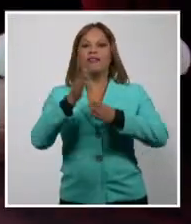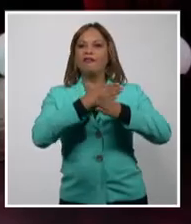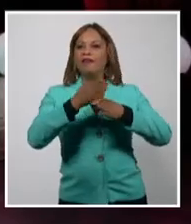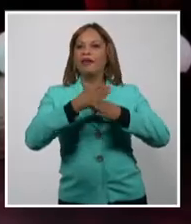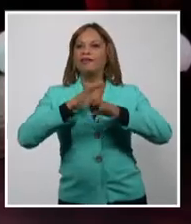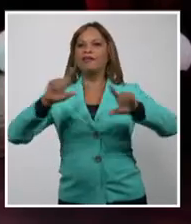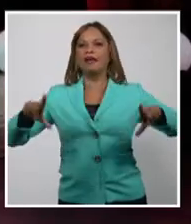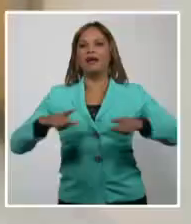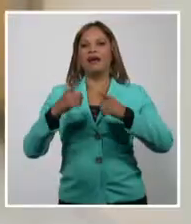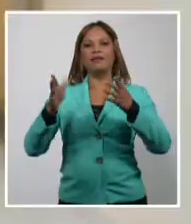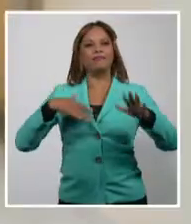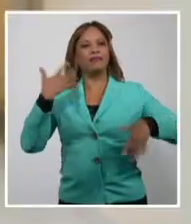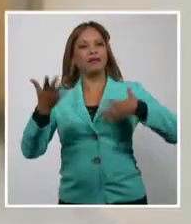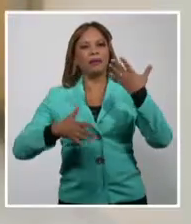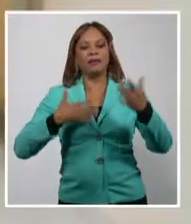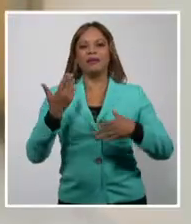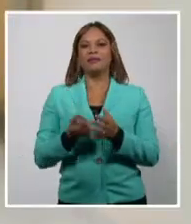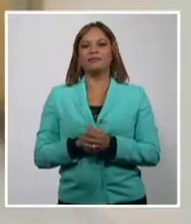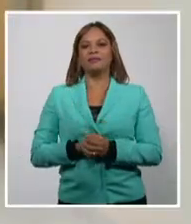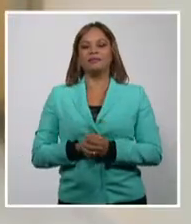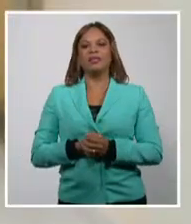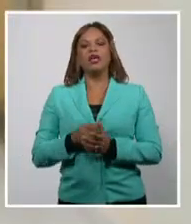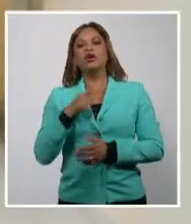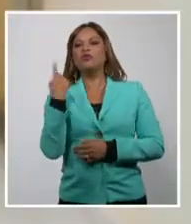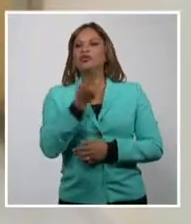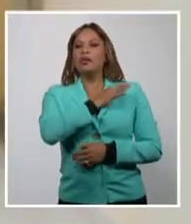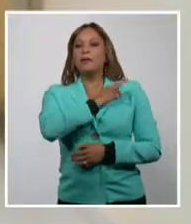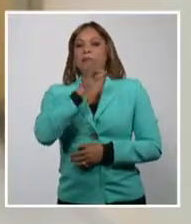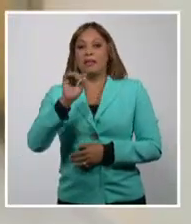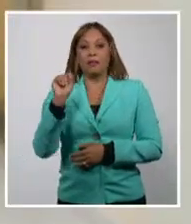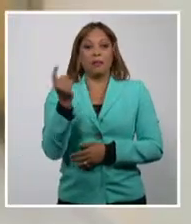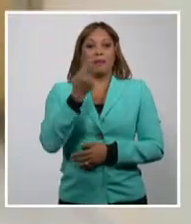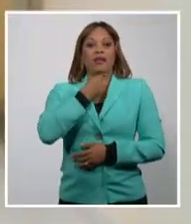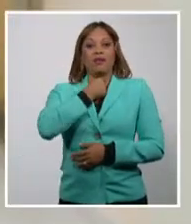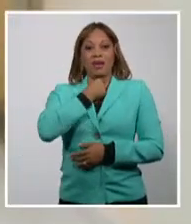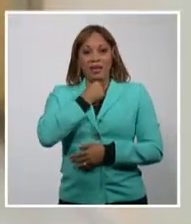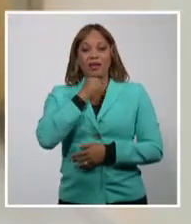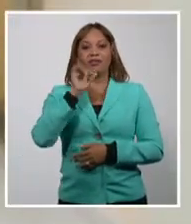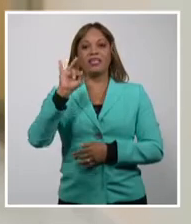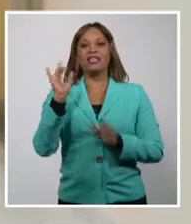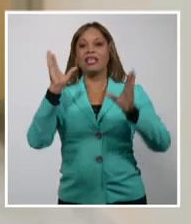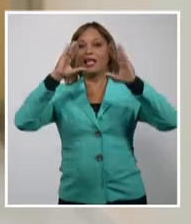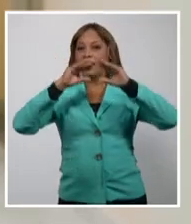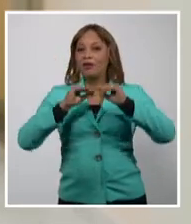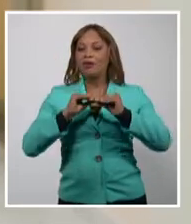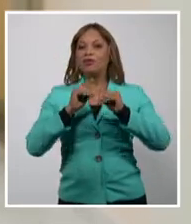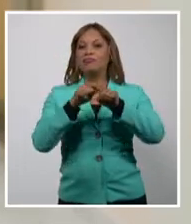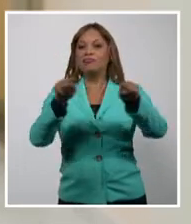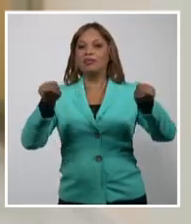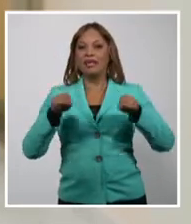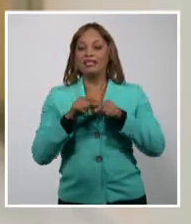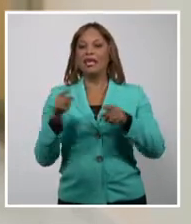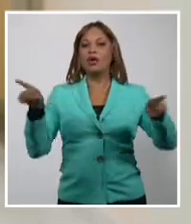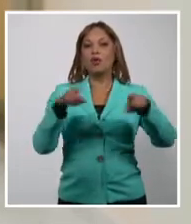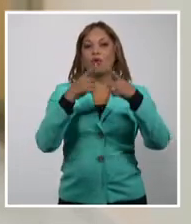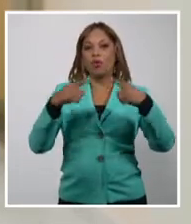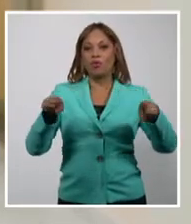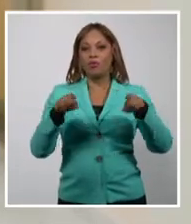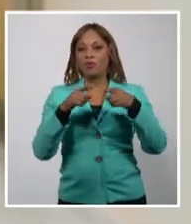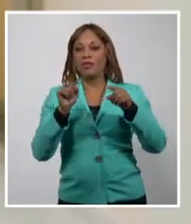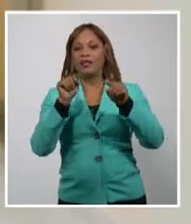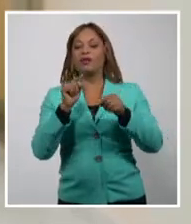actividades. Les estamos invitando este 1 de enero a las 7 de la noche en la Sala de Conciertos José Juay, otrora Liceo Artístico y Literario